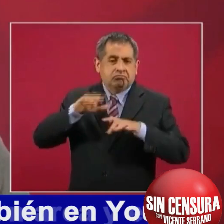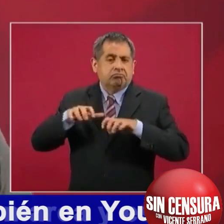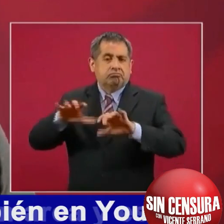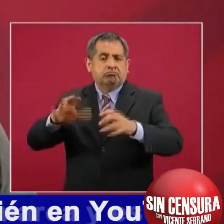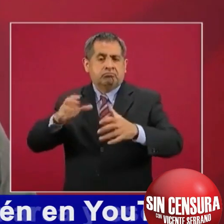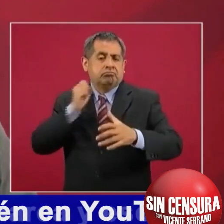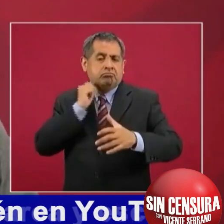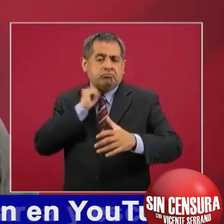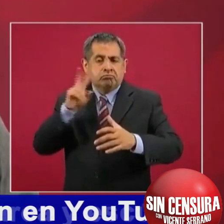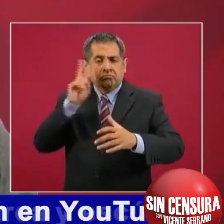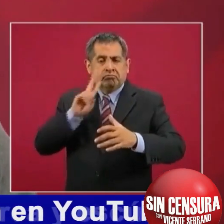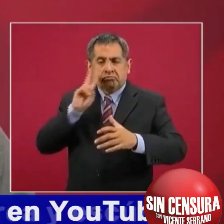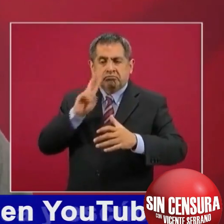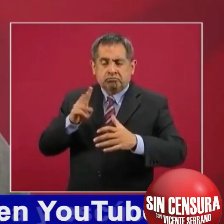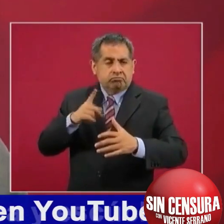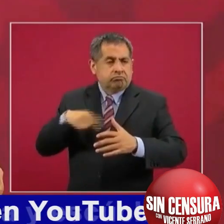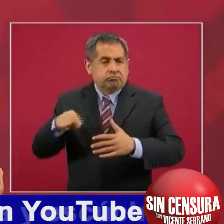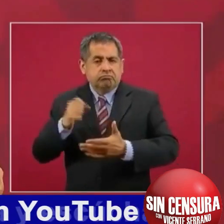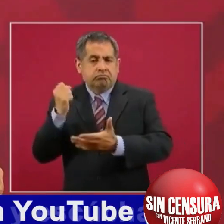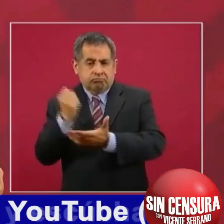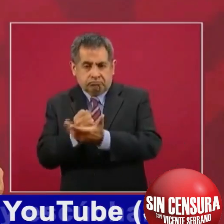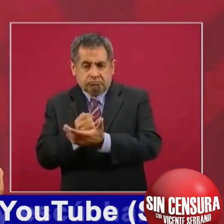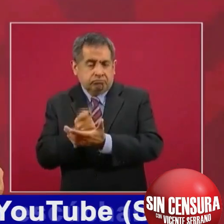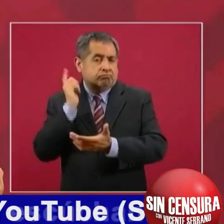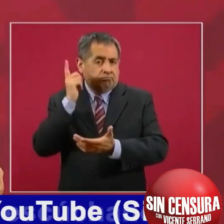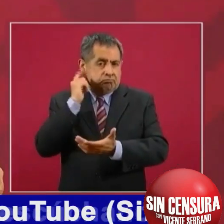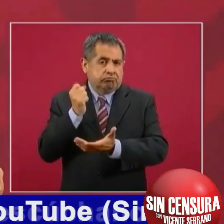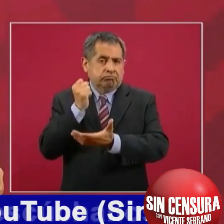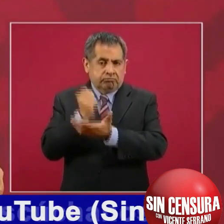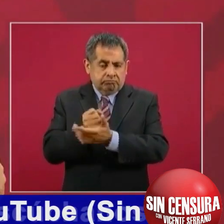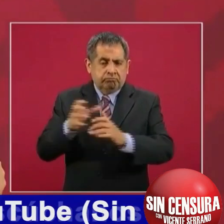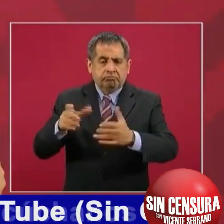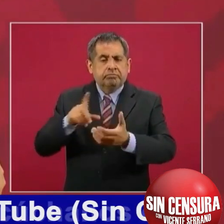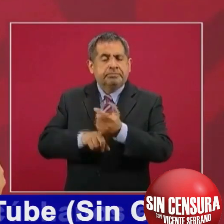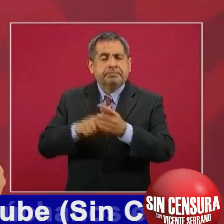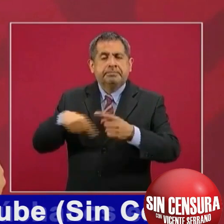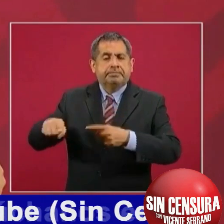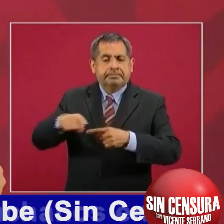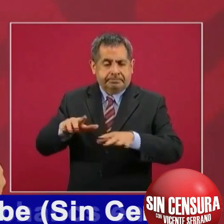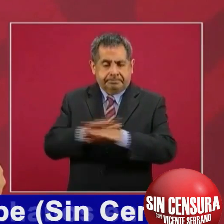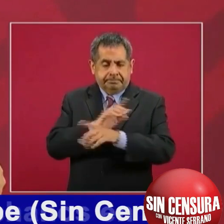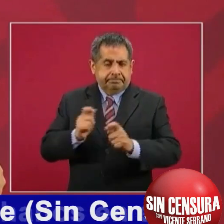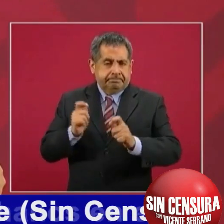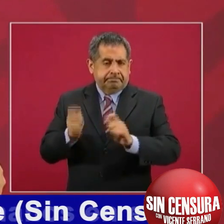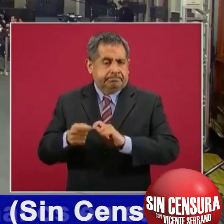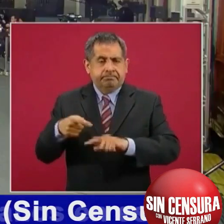Senado para buscar que se apruebe la reforma al Poder Judicial.